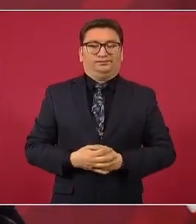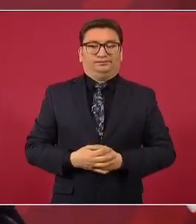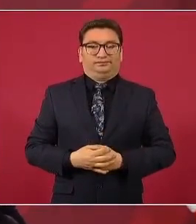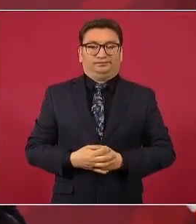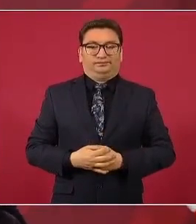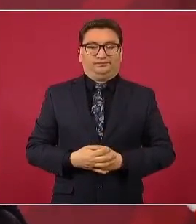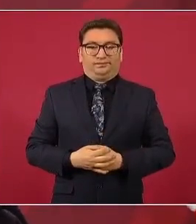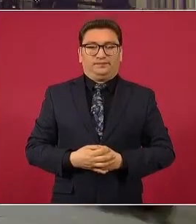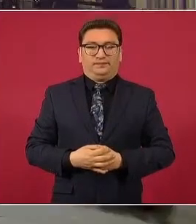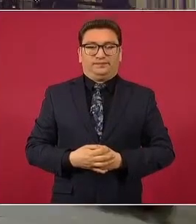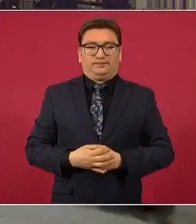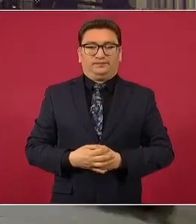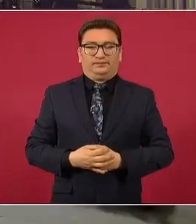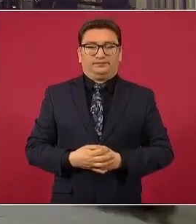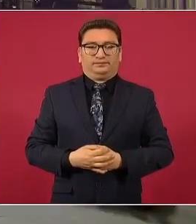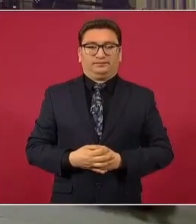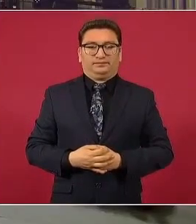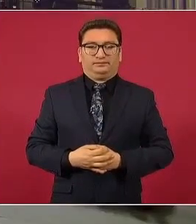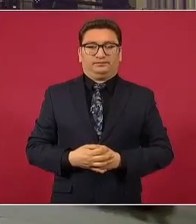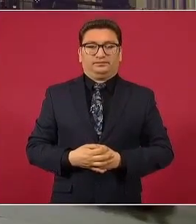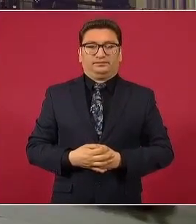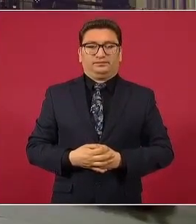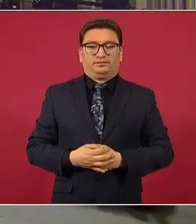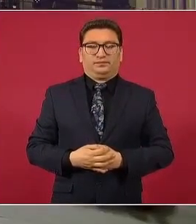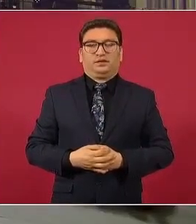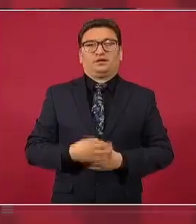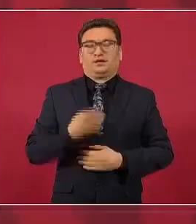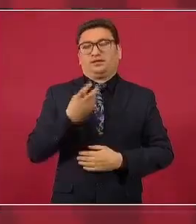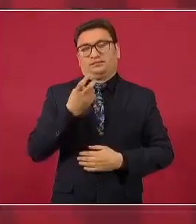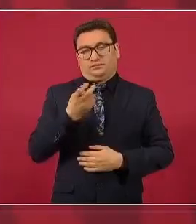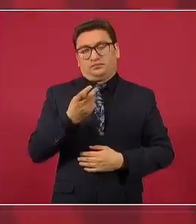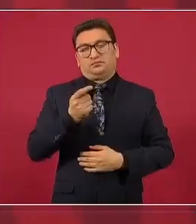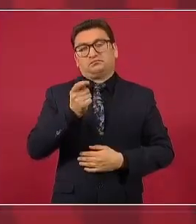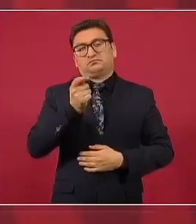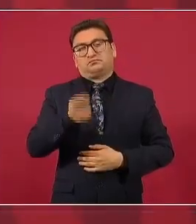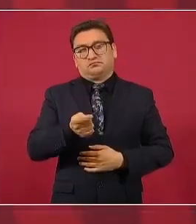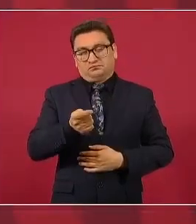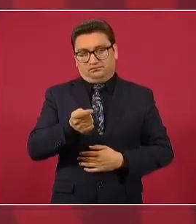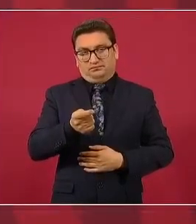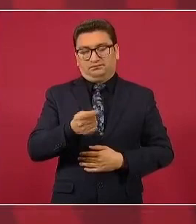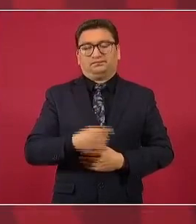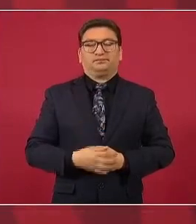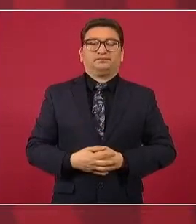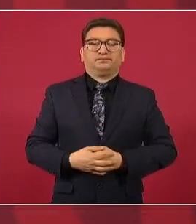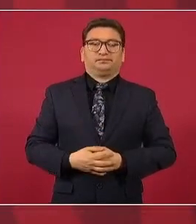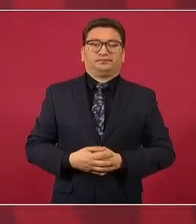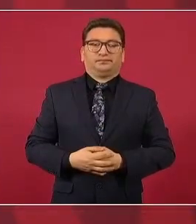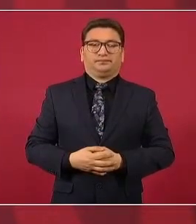Entonces, esto va a significar también